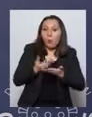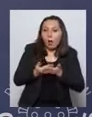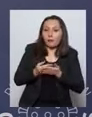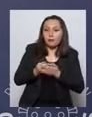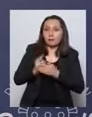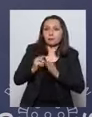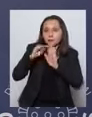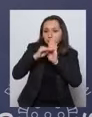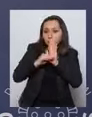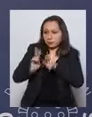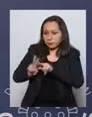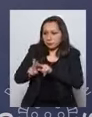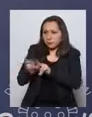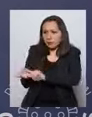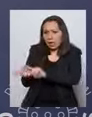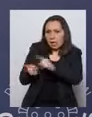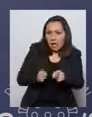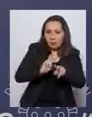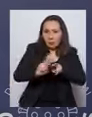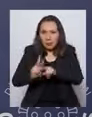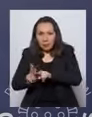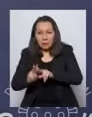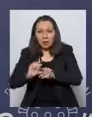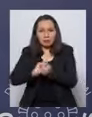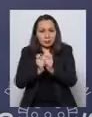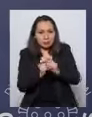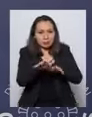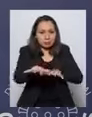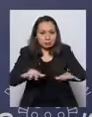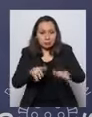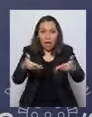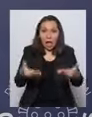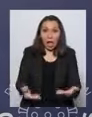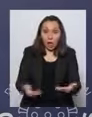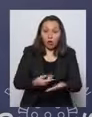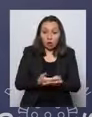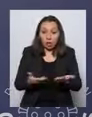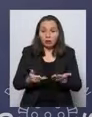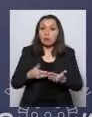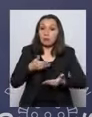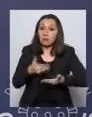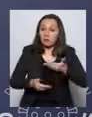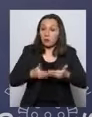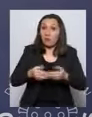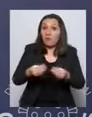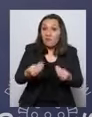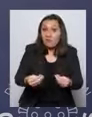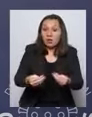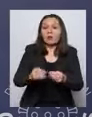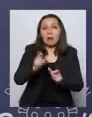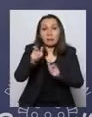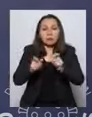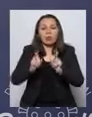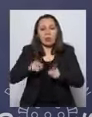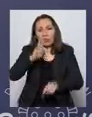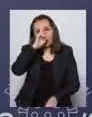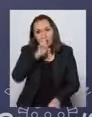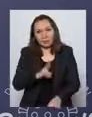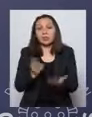estas medidas estas acciones que estamos poniendo ahora sobre la mesa funcionen y sean respetadas